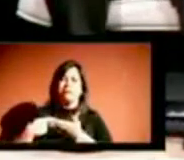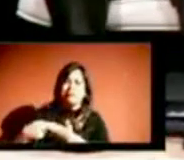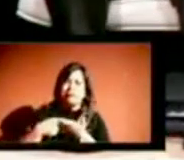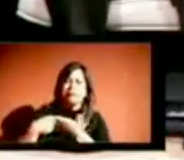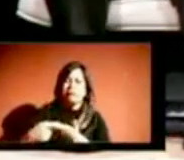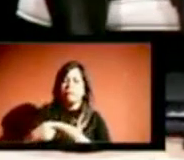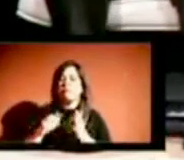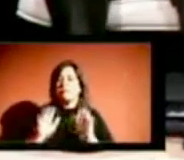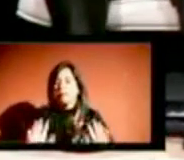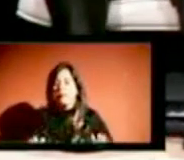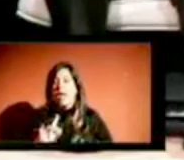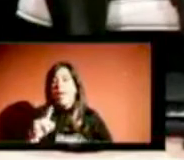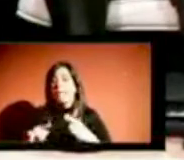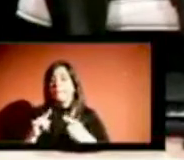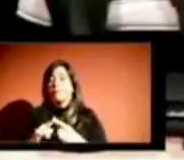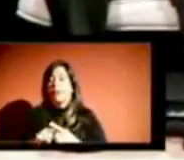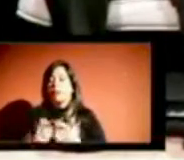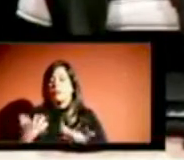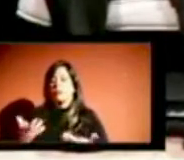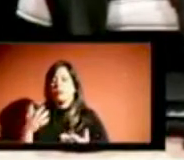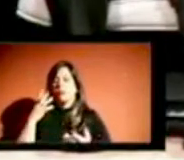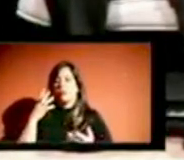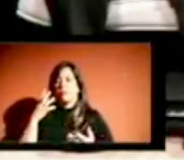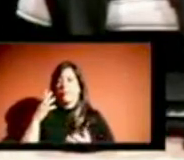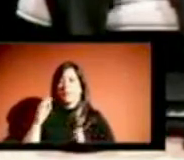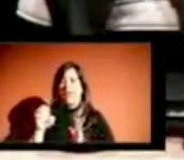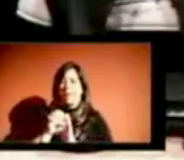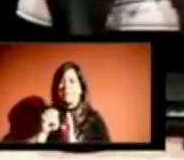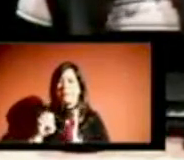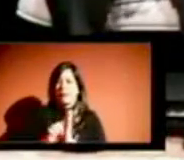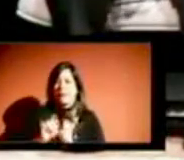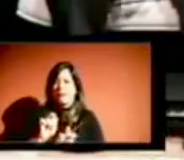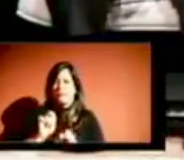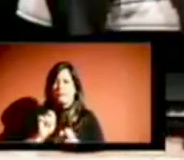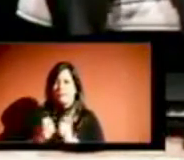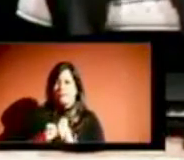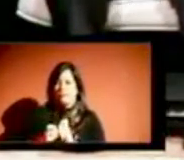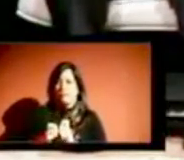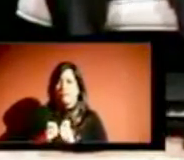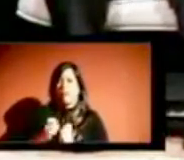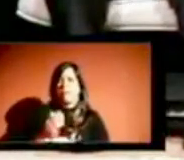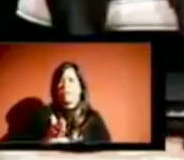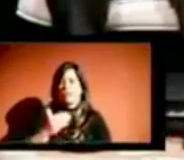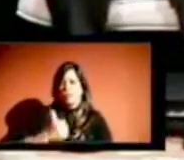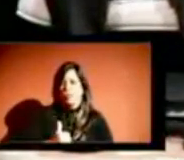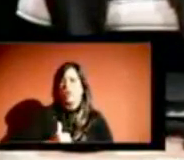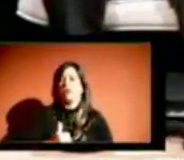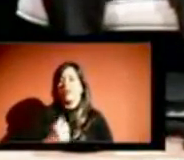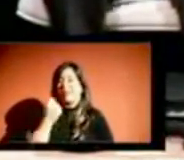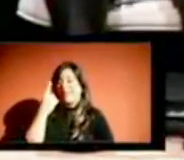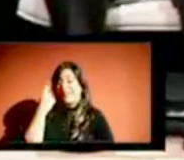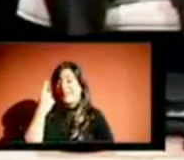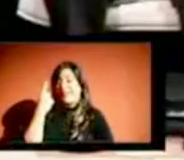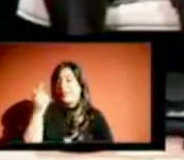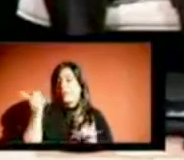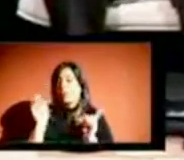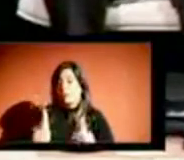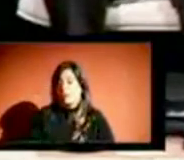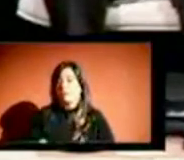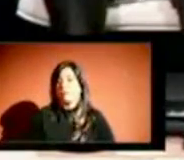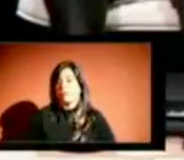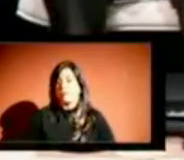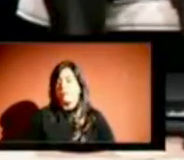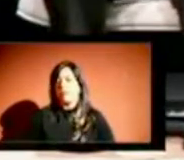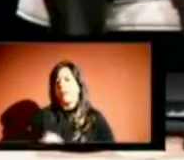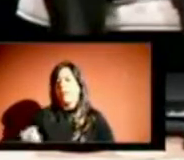cuanto a la medida, la enmienda al presupuesto que está, se supone que se haga.